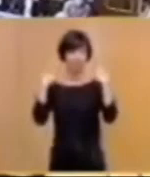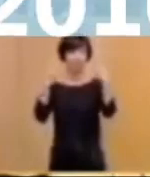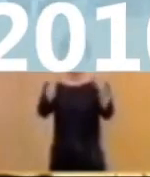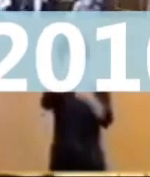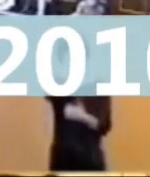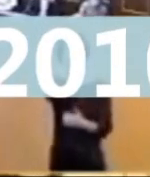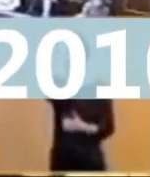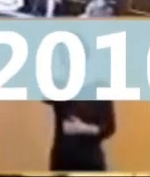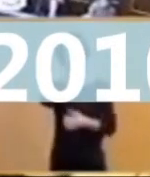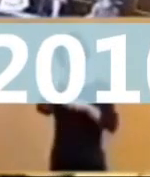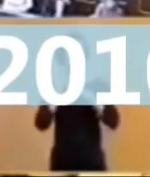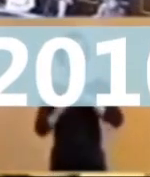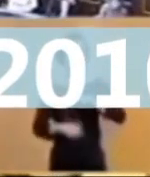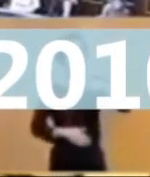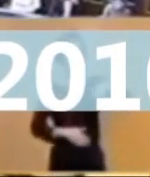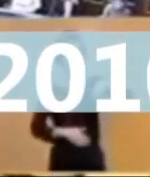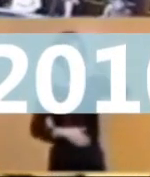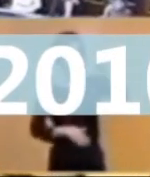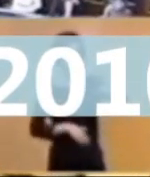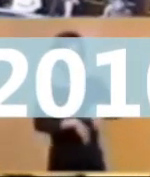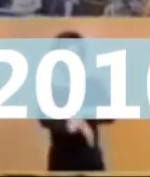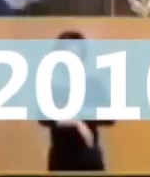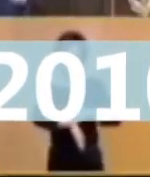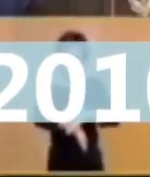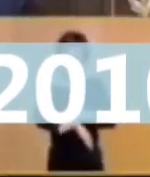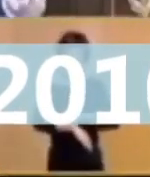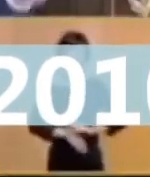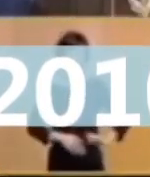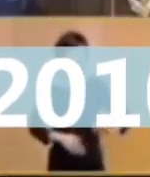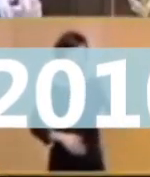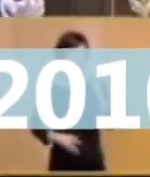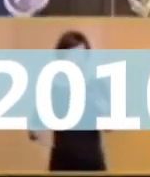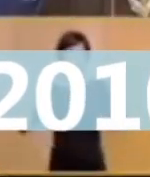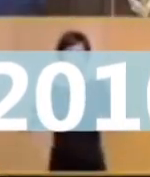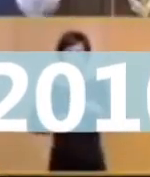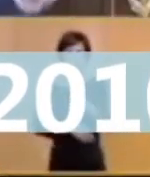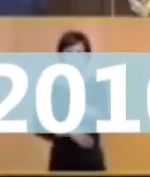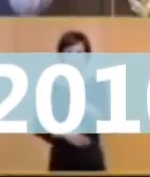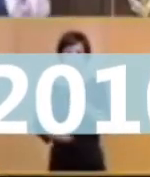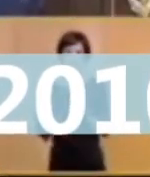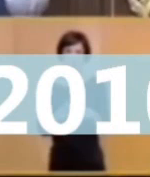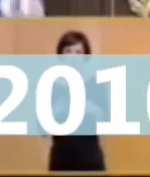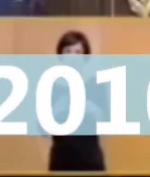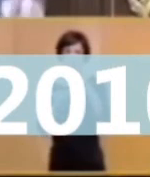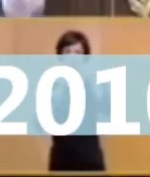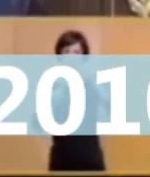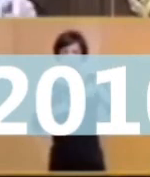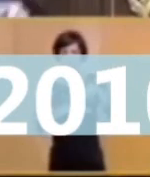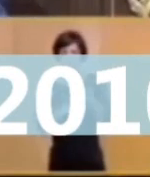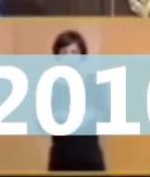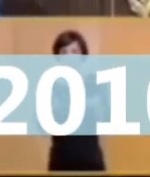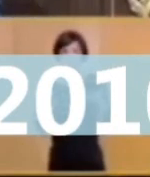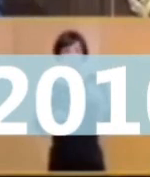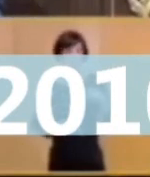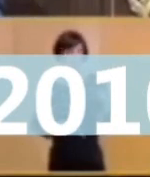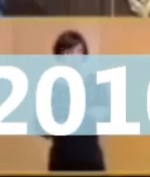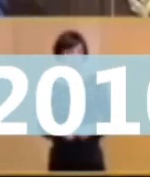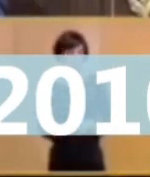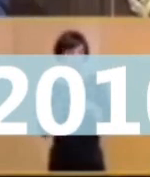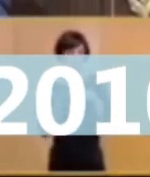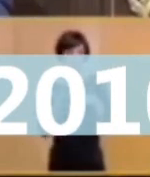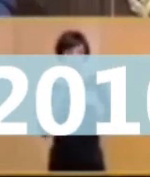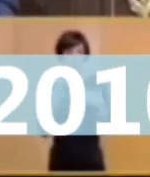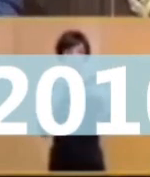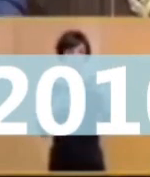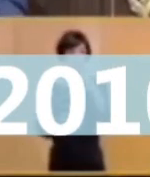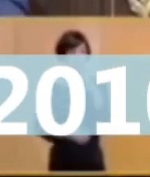extraordinaria el mayor recorte de derechos sociales de la Democracia es el que nos trae usted aquí hoy a esta cámara por eso también va